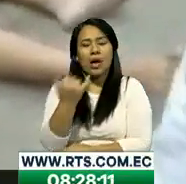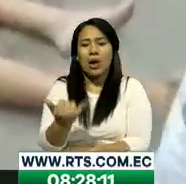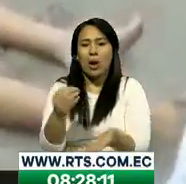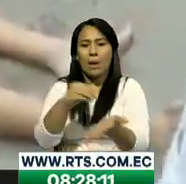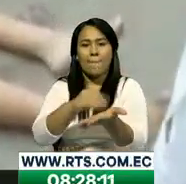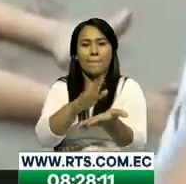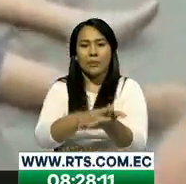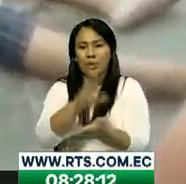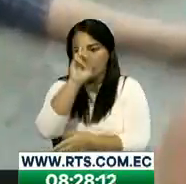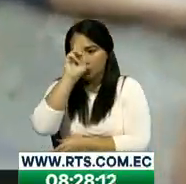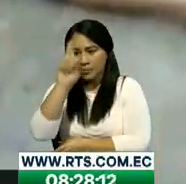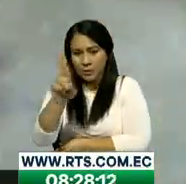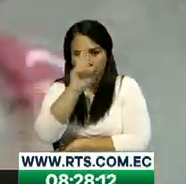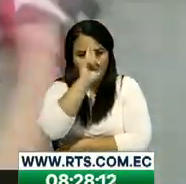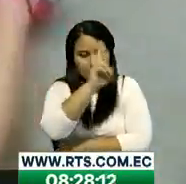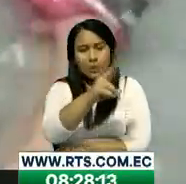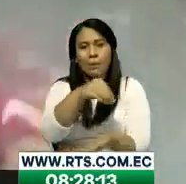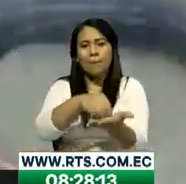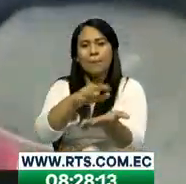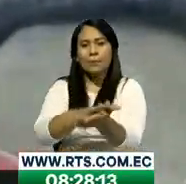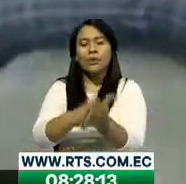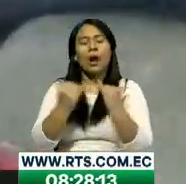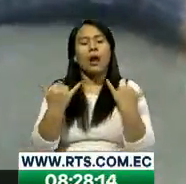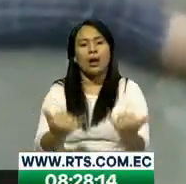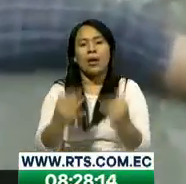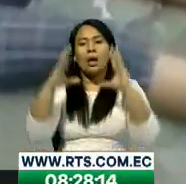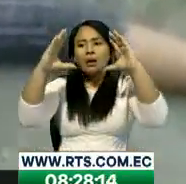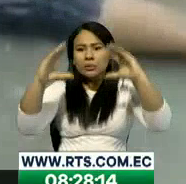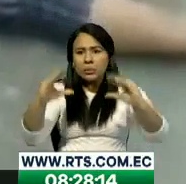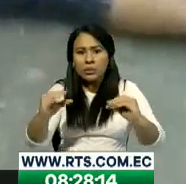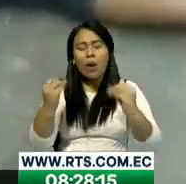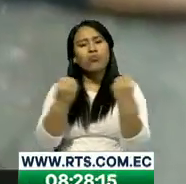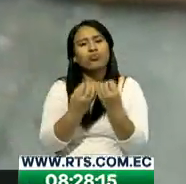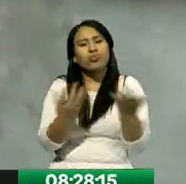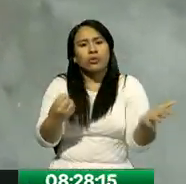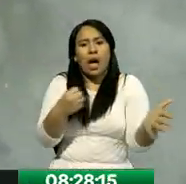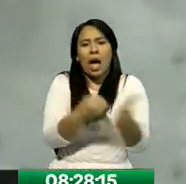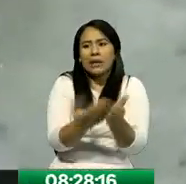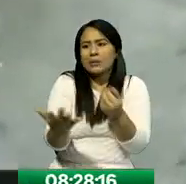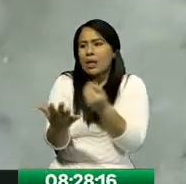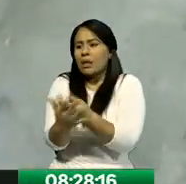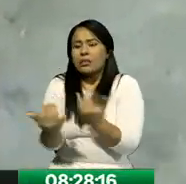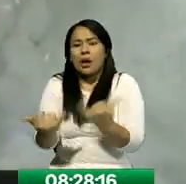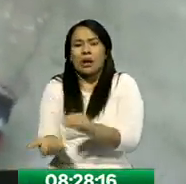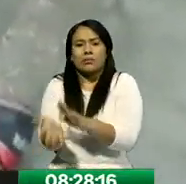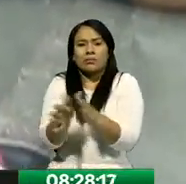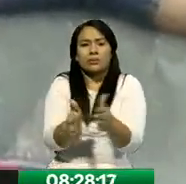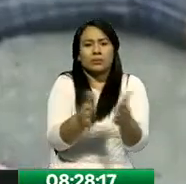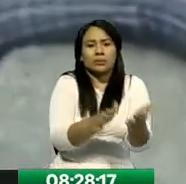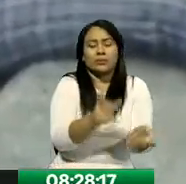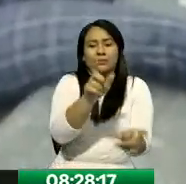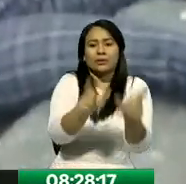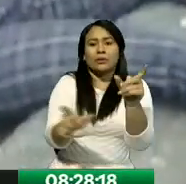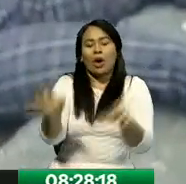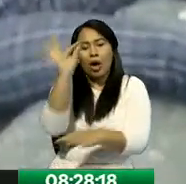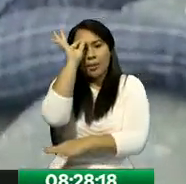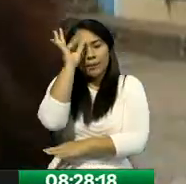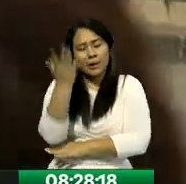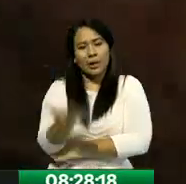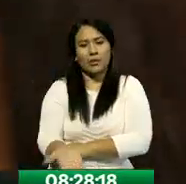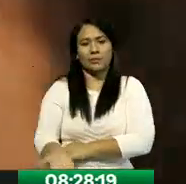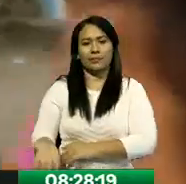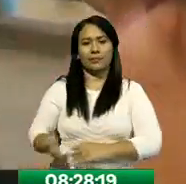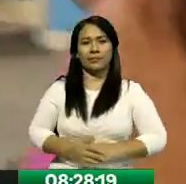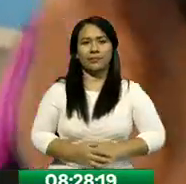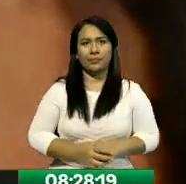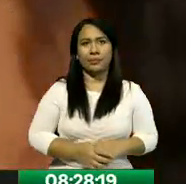la respectiva señalización para tratar de disminuir los accidentes que están dejando víctimas hospitalizadas. Ahí